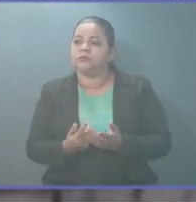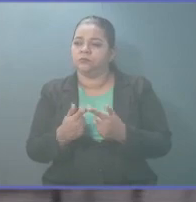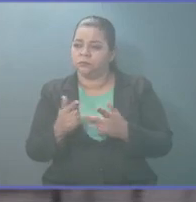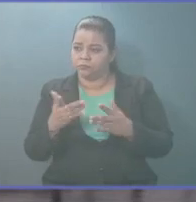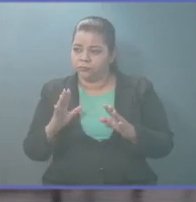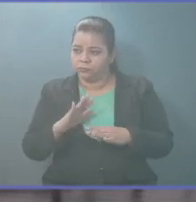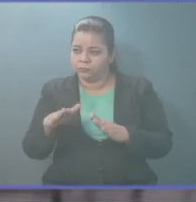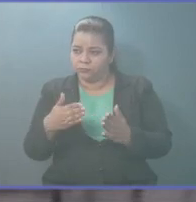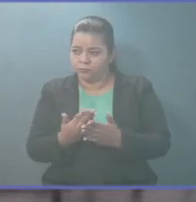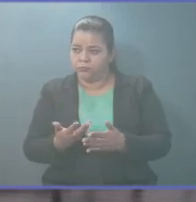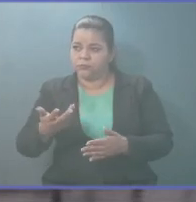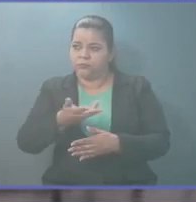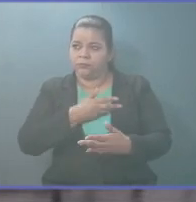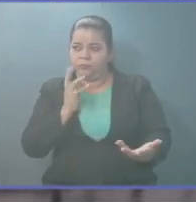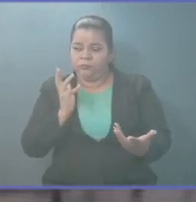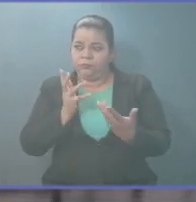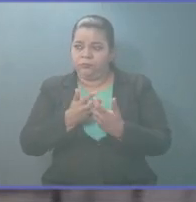tiene la palabra.